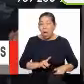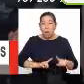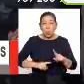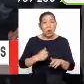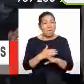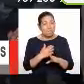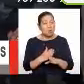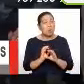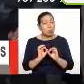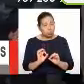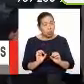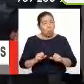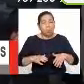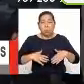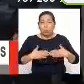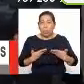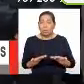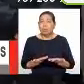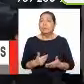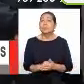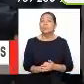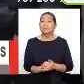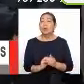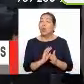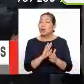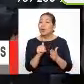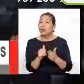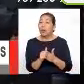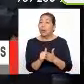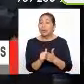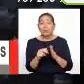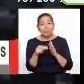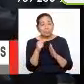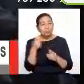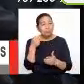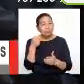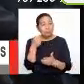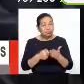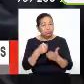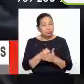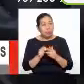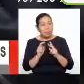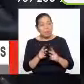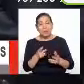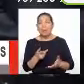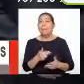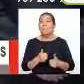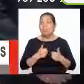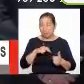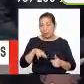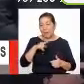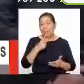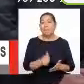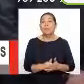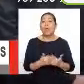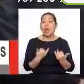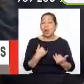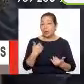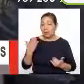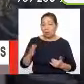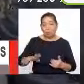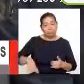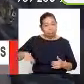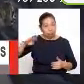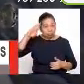manera esto va a poder menguar todos estos niveles de violencia que está habiendo en el país. Quisiera pasar al señor